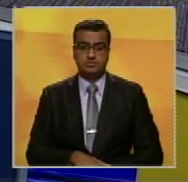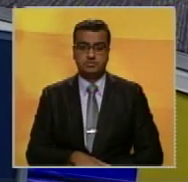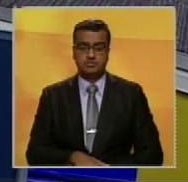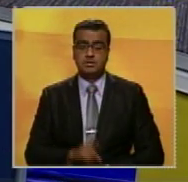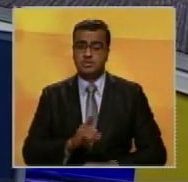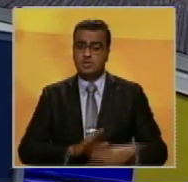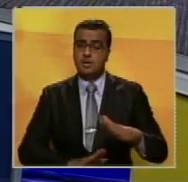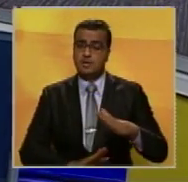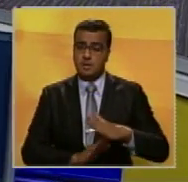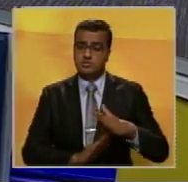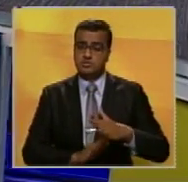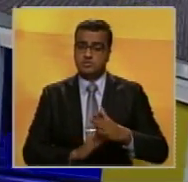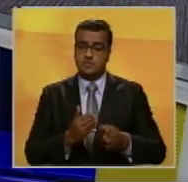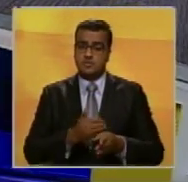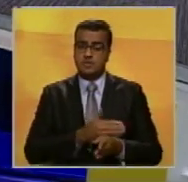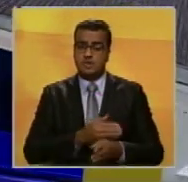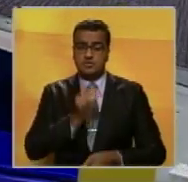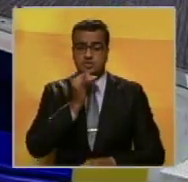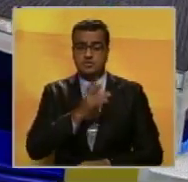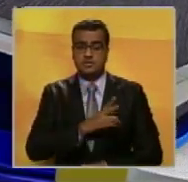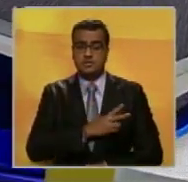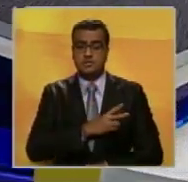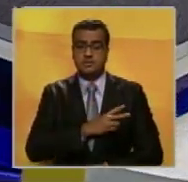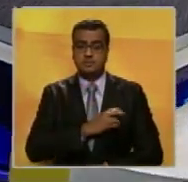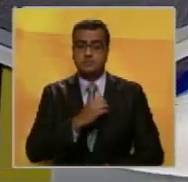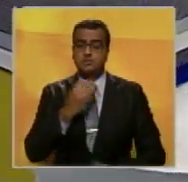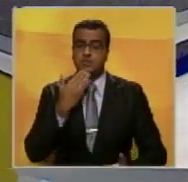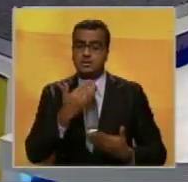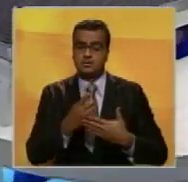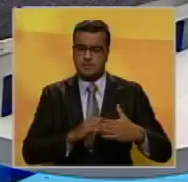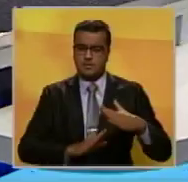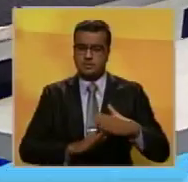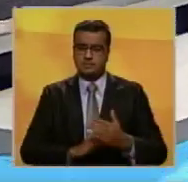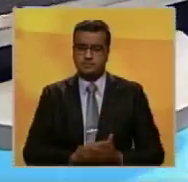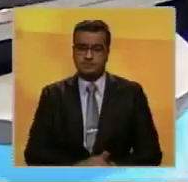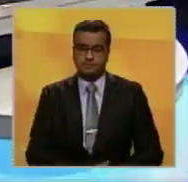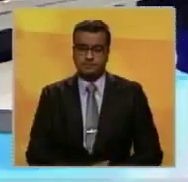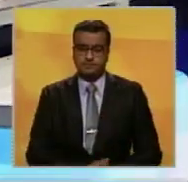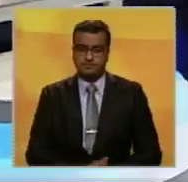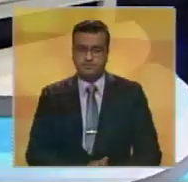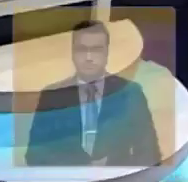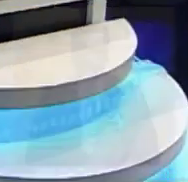Momento de hacer nuestra primera pausa aquí en Noticiero Venevisión. Ya venimos con más noticias.